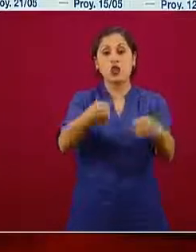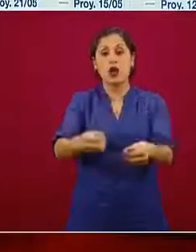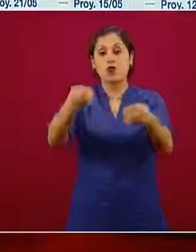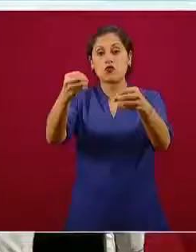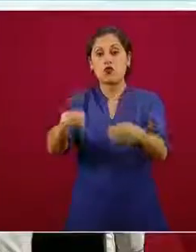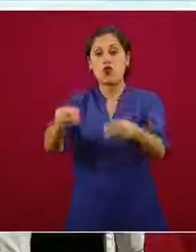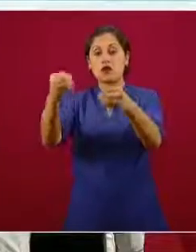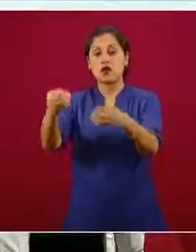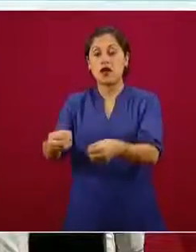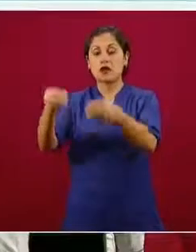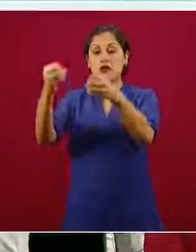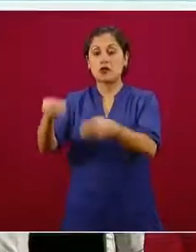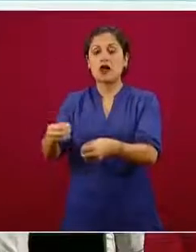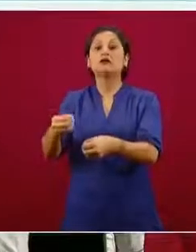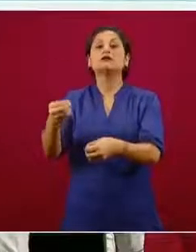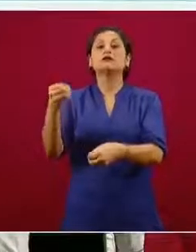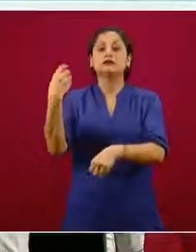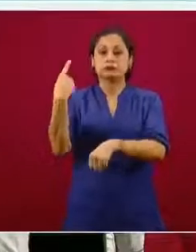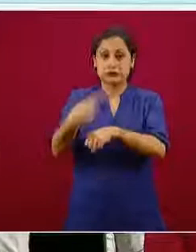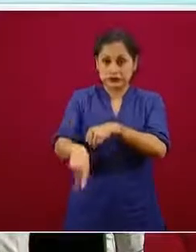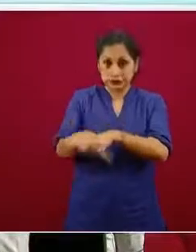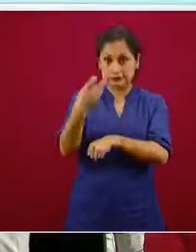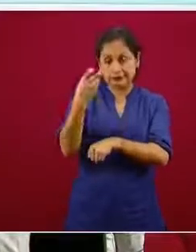camas utilizadas. La siguiente.